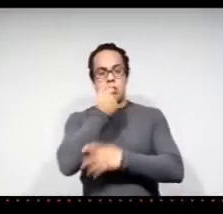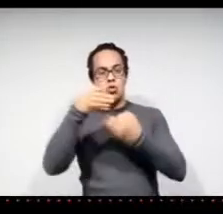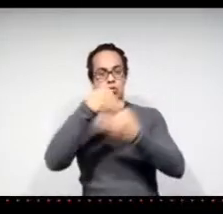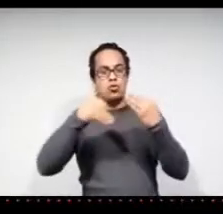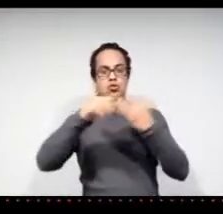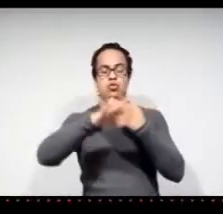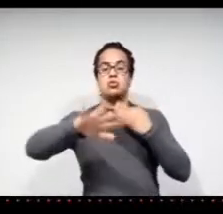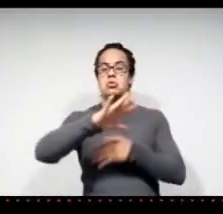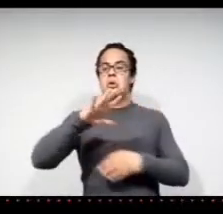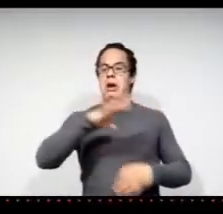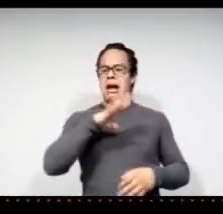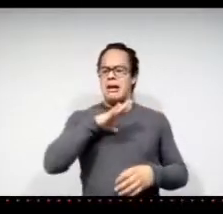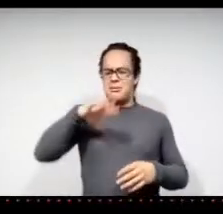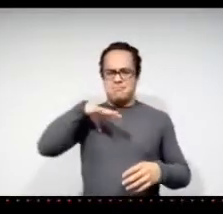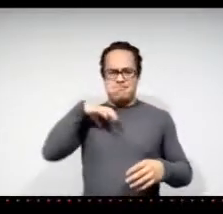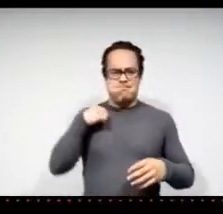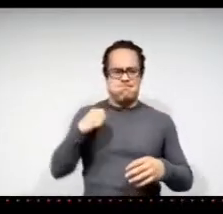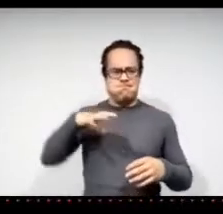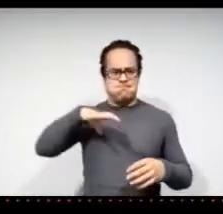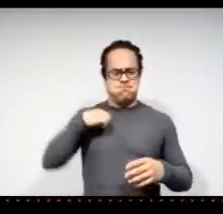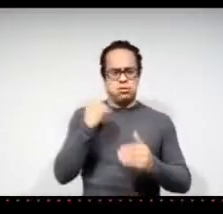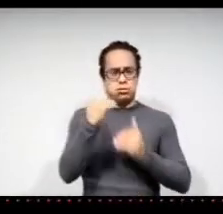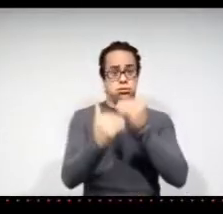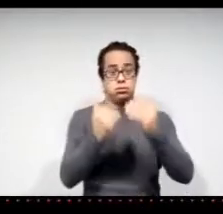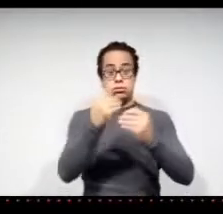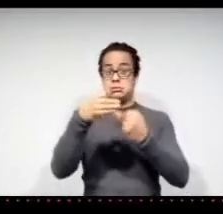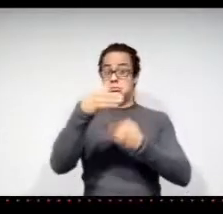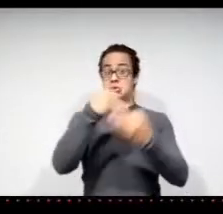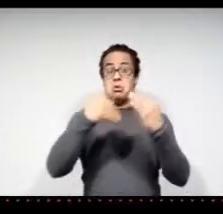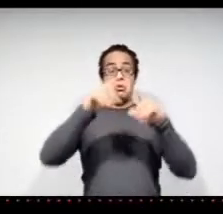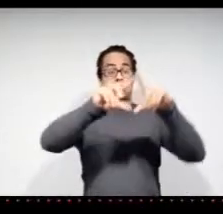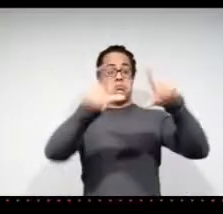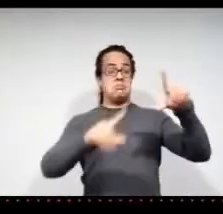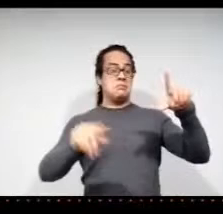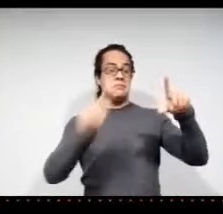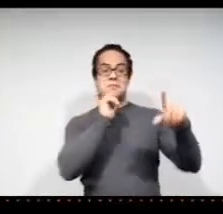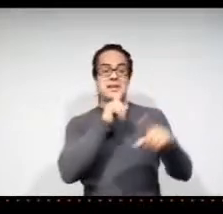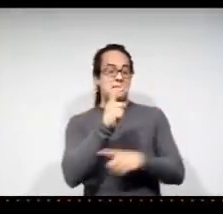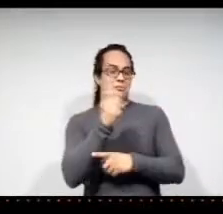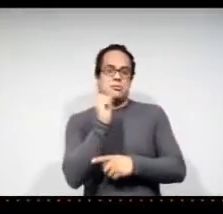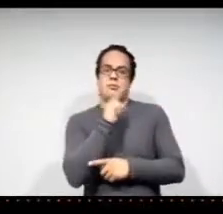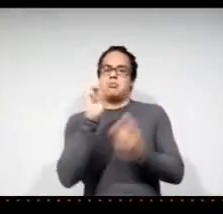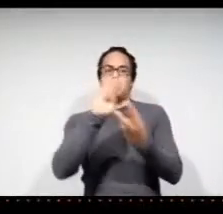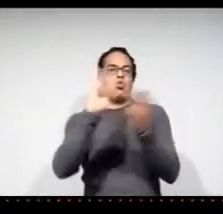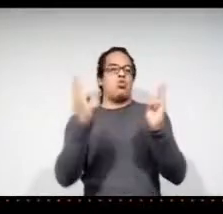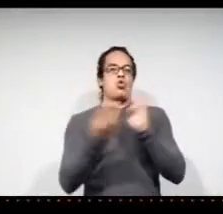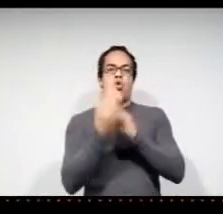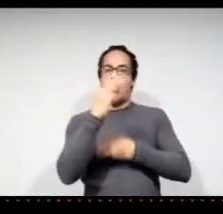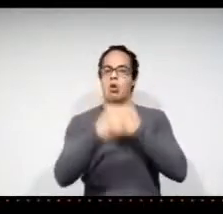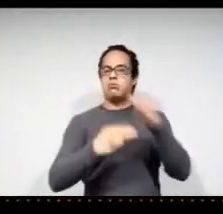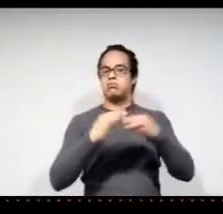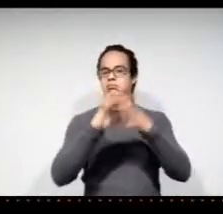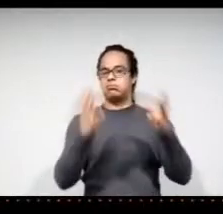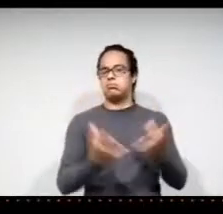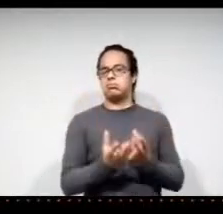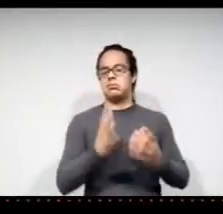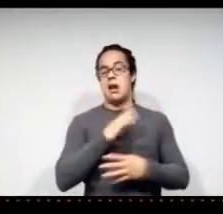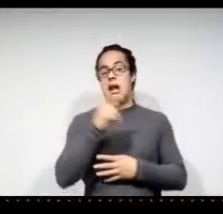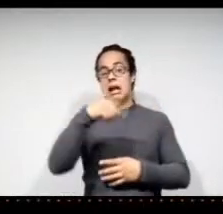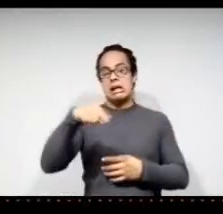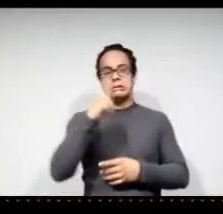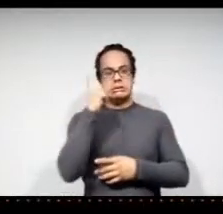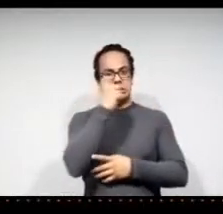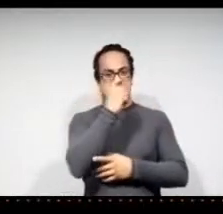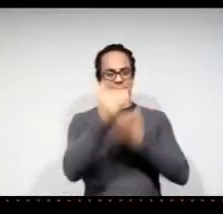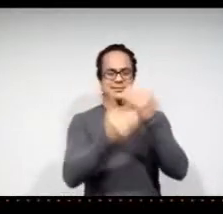de una manera como lo está viviendo el resto de la nación, yo creo que, y del mundo, ¿no? Yo, uno de mi comentario inicial en esto del futuro,